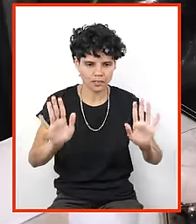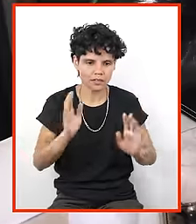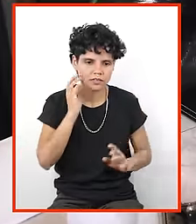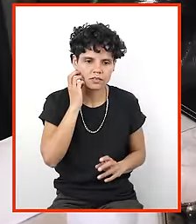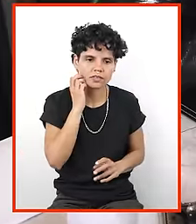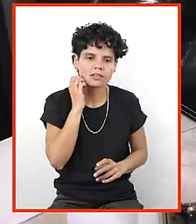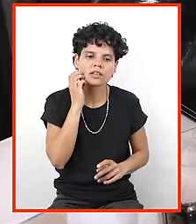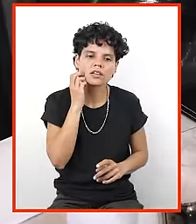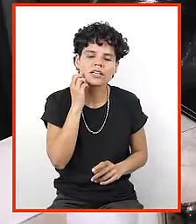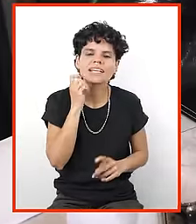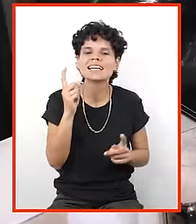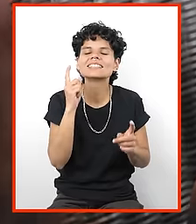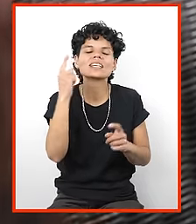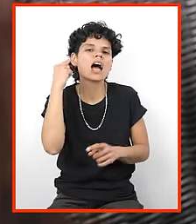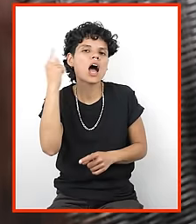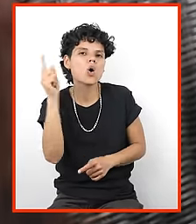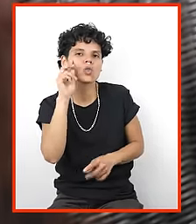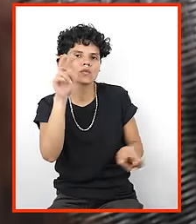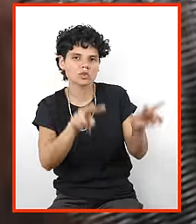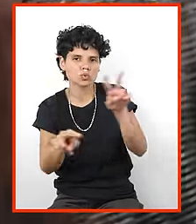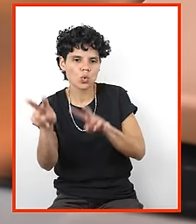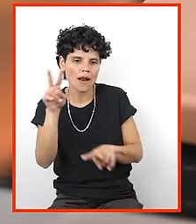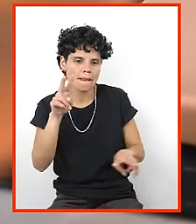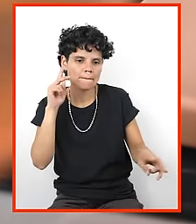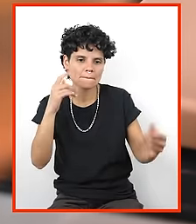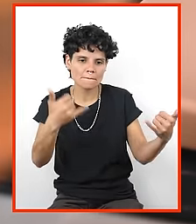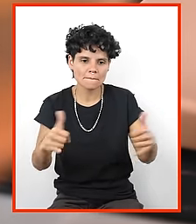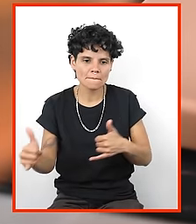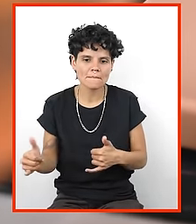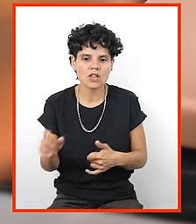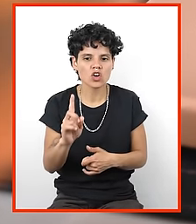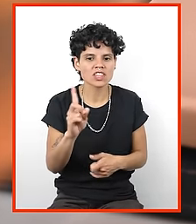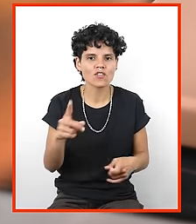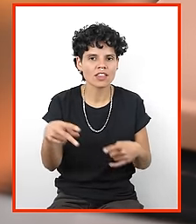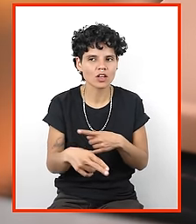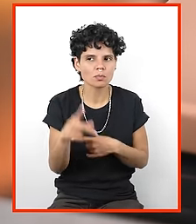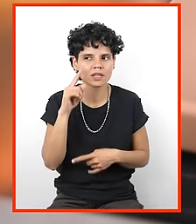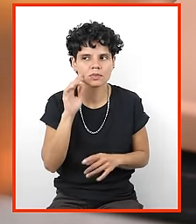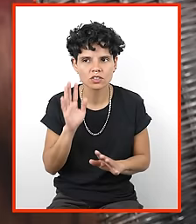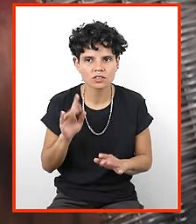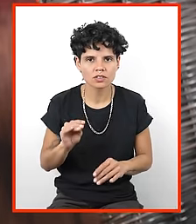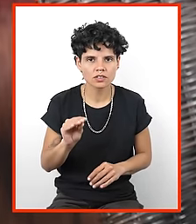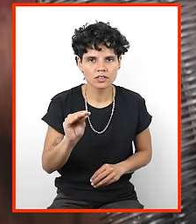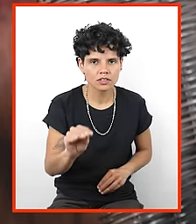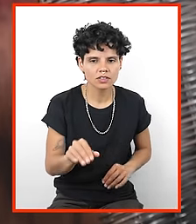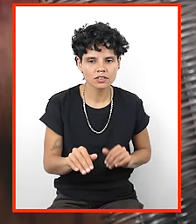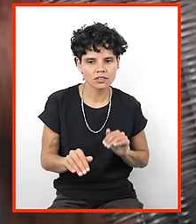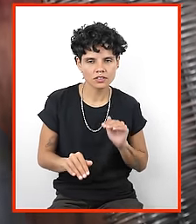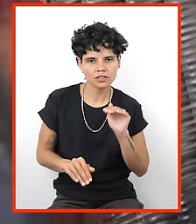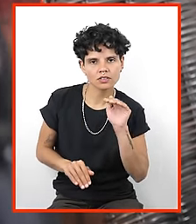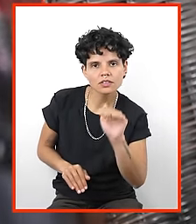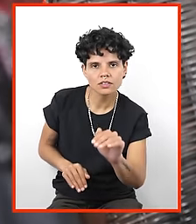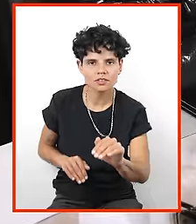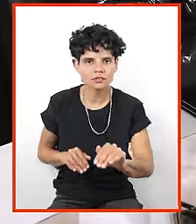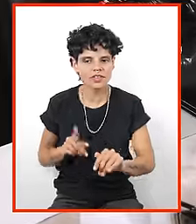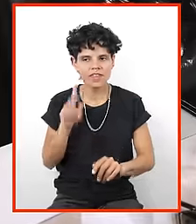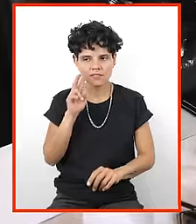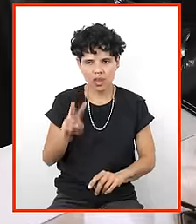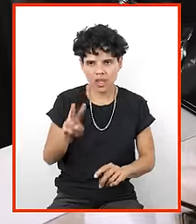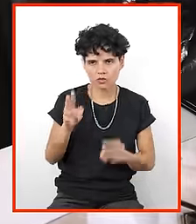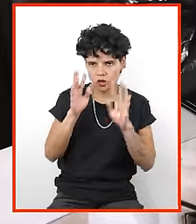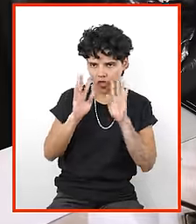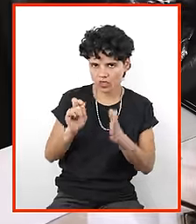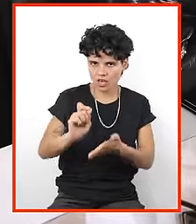un juego audiovisual. Ya. No te quiero interrumpir porque te, dale, veo, te veo muy concentrada, si estoy... y te veo bien.